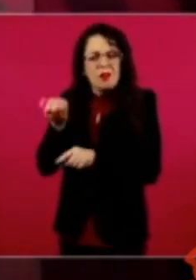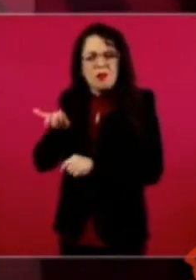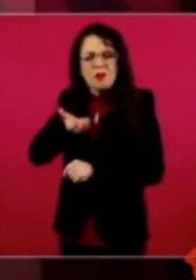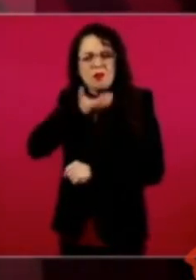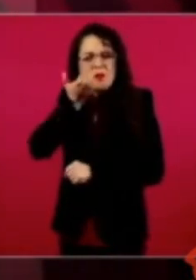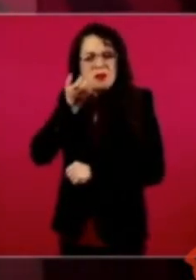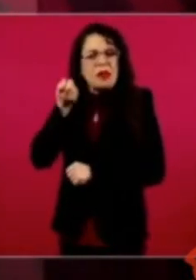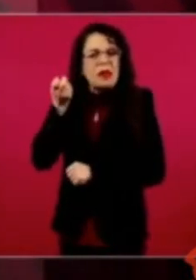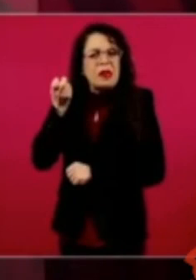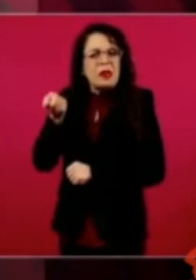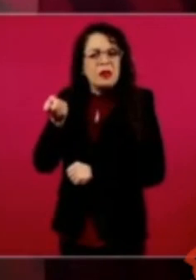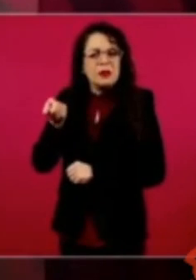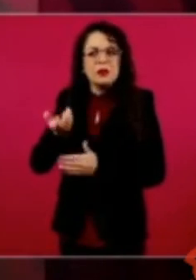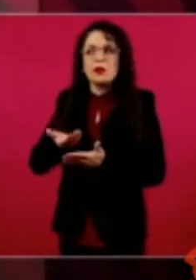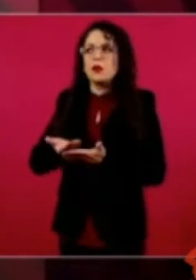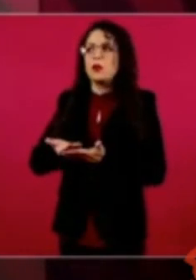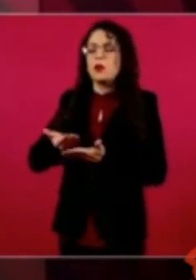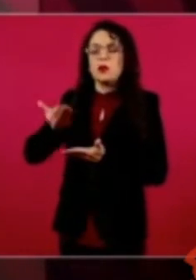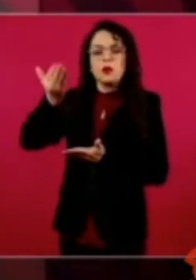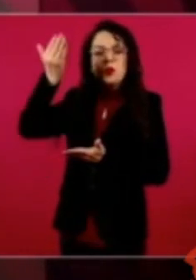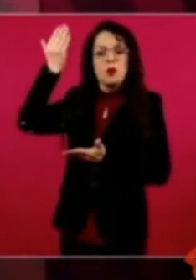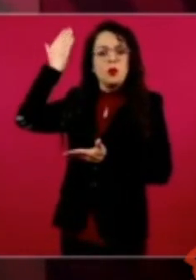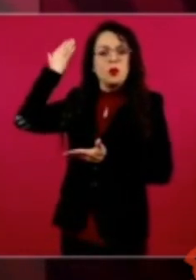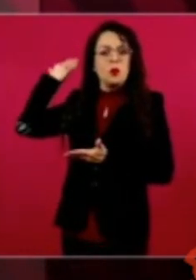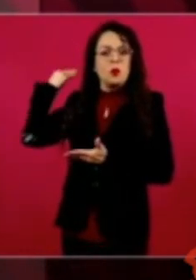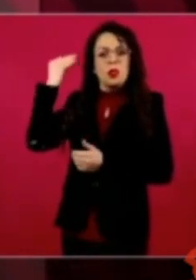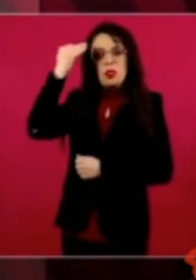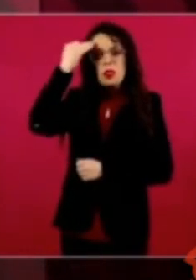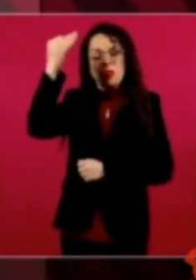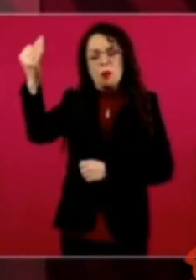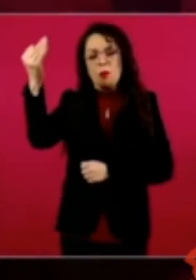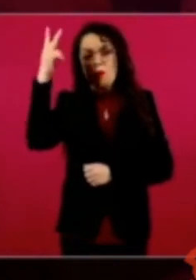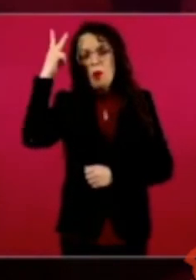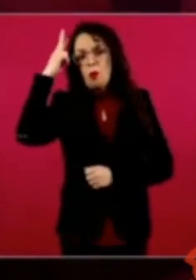No pudo la revolución con eso.